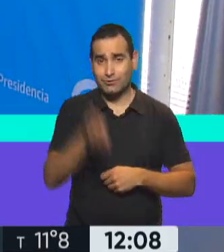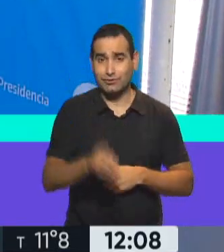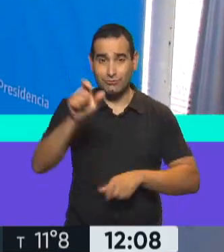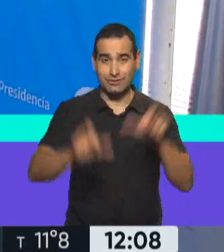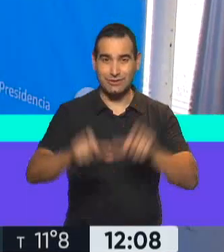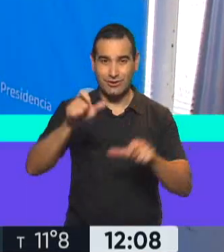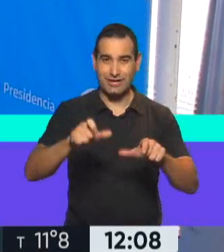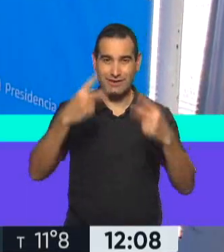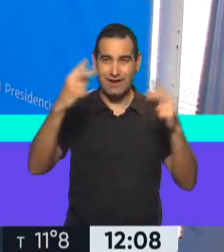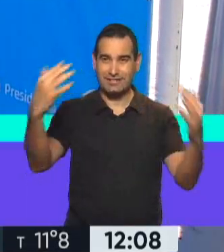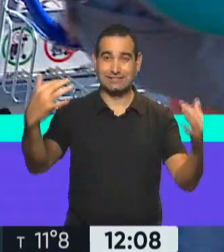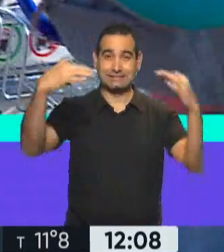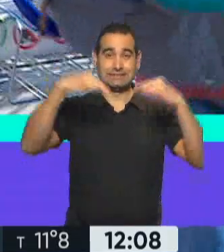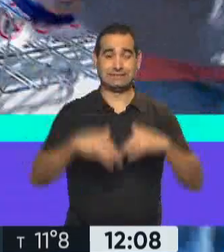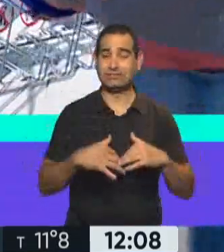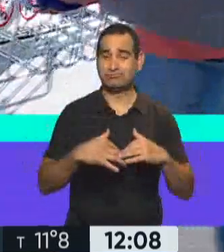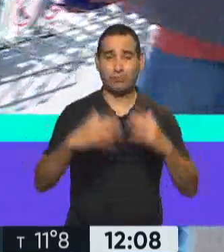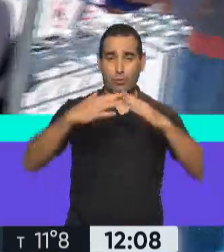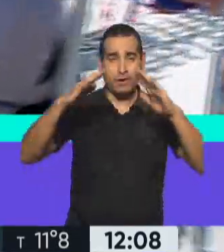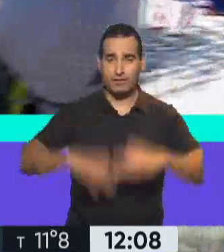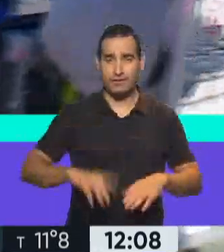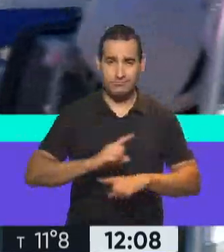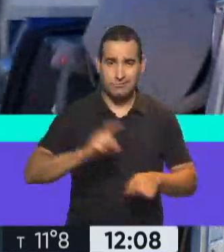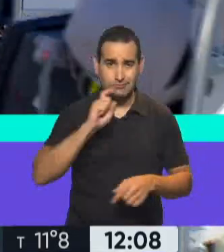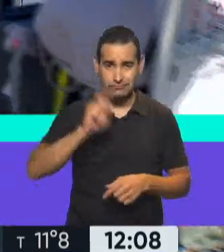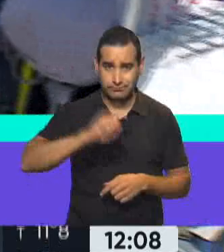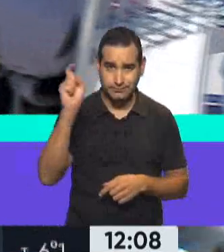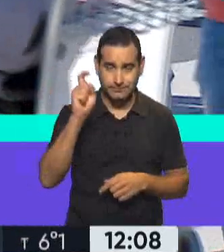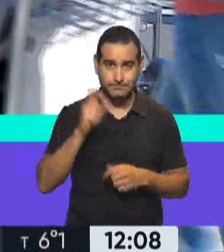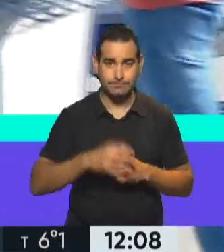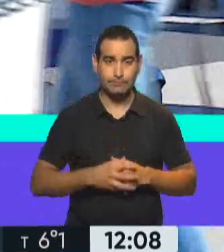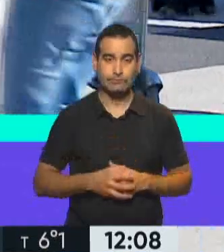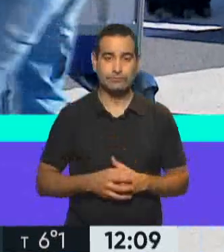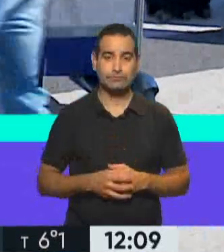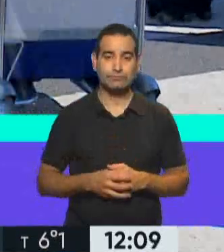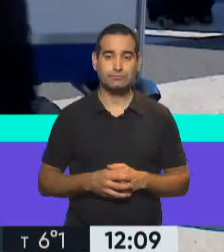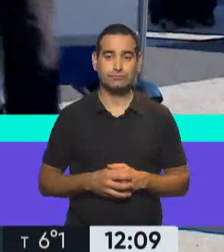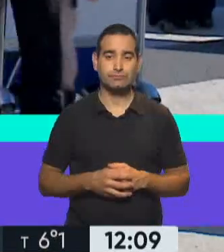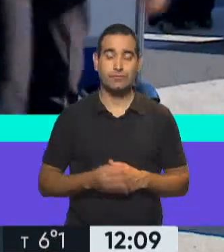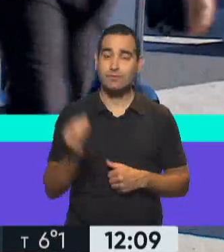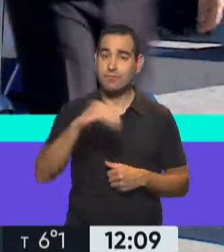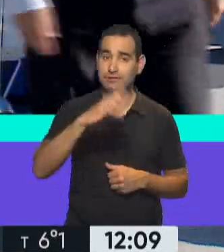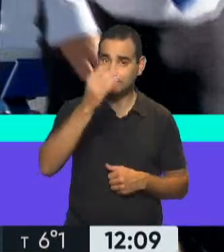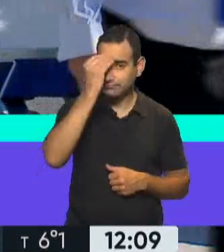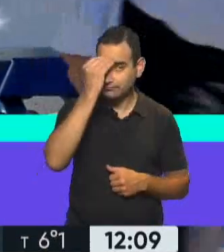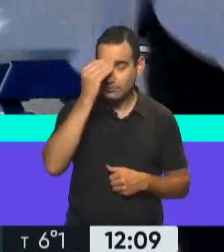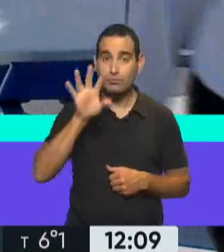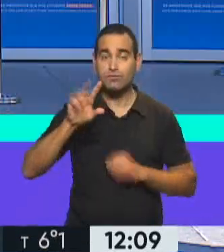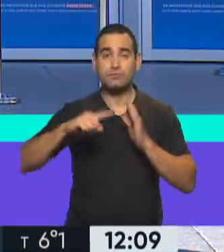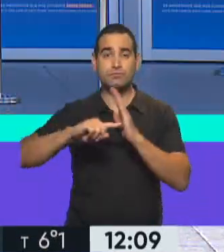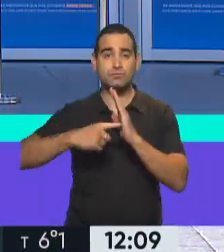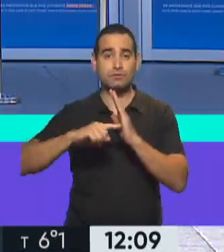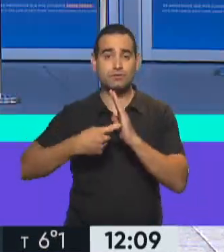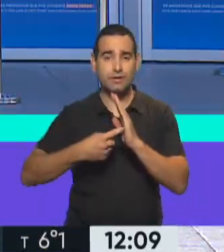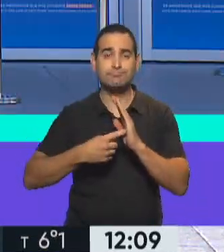que regresaban al país no cumplen con las medidas de aislamiento. Otro dato a tener en cuenta es que la provincia de Buenos